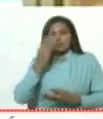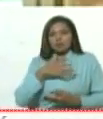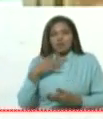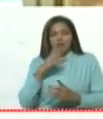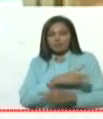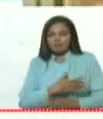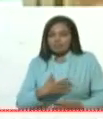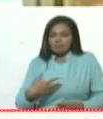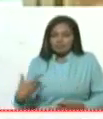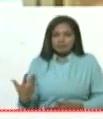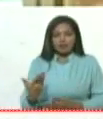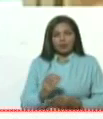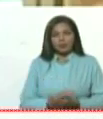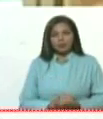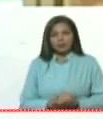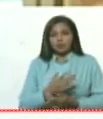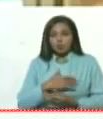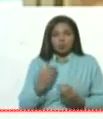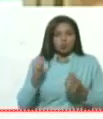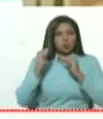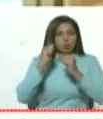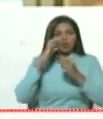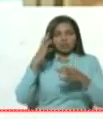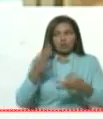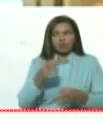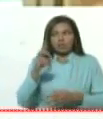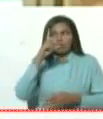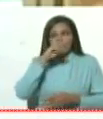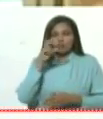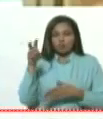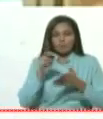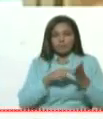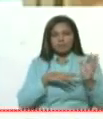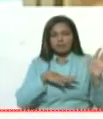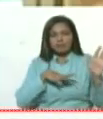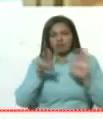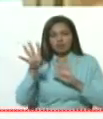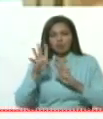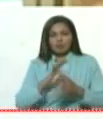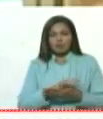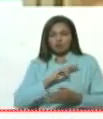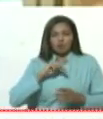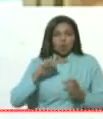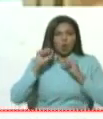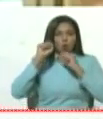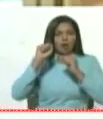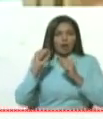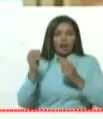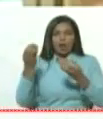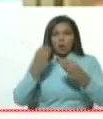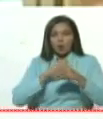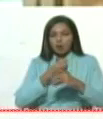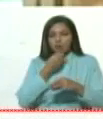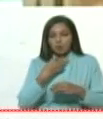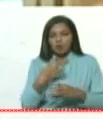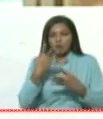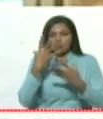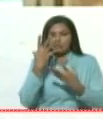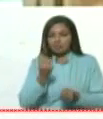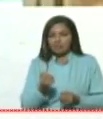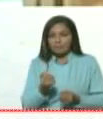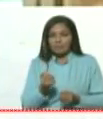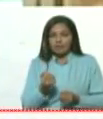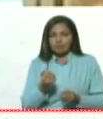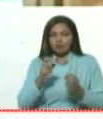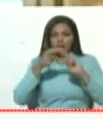más que seguro, que lo vamos a lograr este año 2019. Vamos a lograr un gran acuerdo de entendimiento y